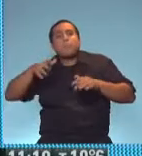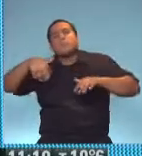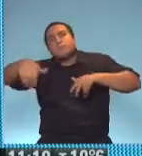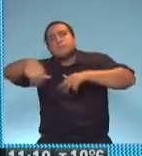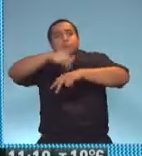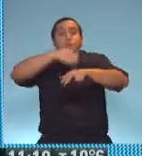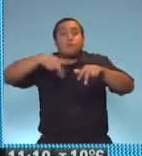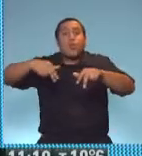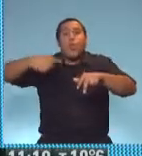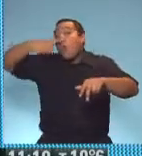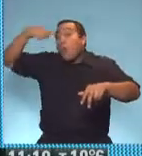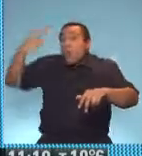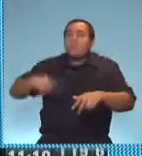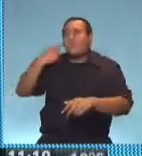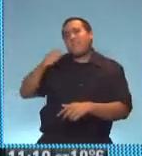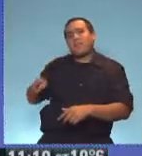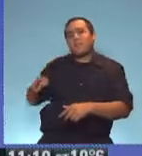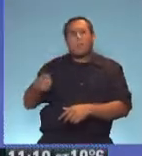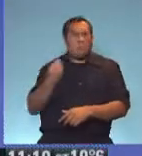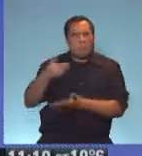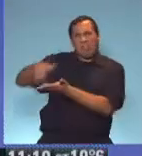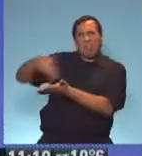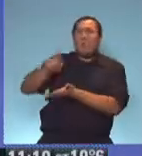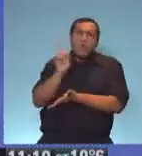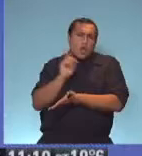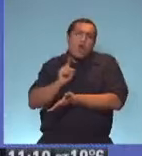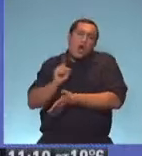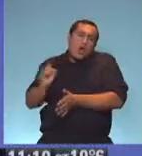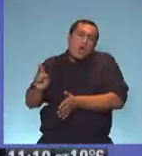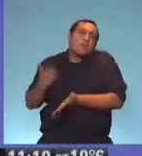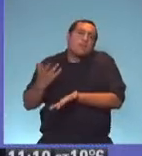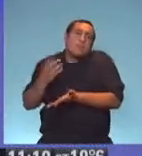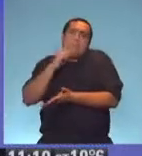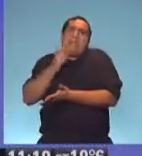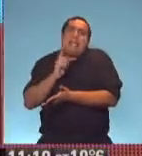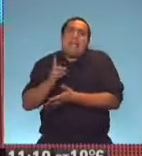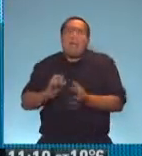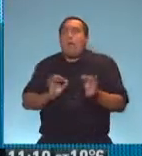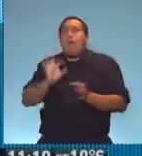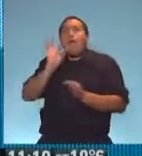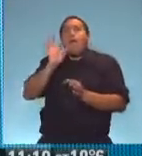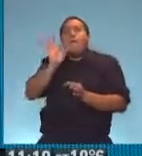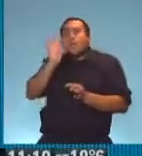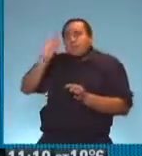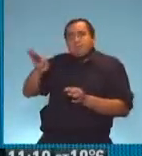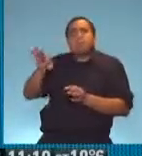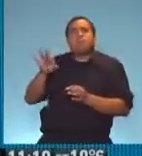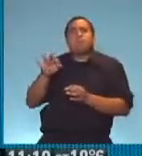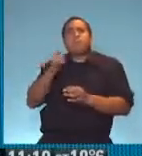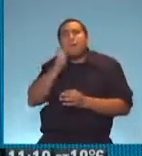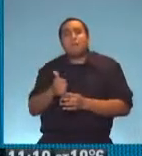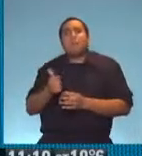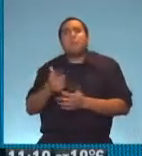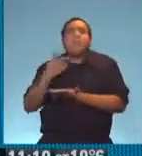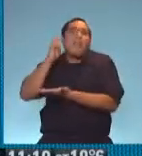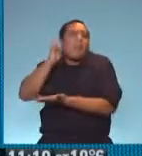de protección y de cuidado, porque son los más vulnerables. No solo en el dengue, son los más vulnerables, también en el coronavirus y en otras enfermedades que tienen que ver con la edad y con